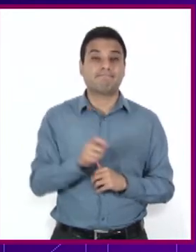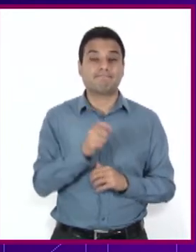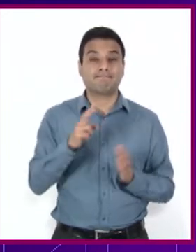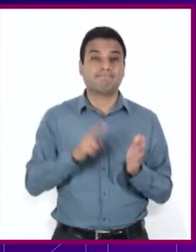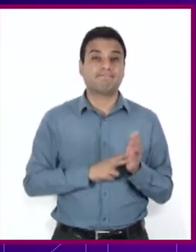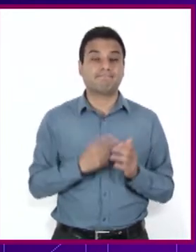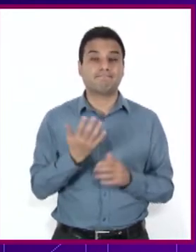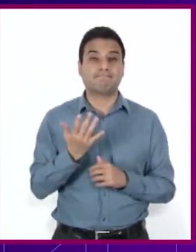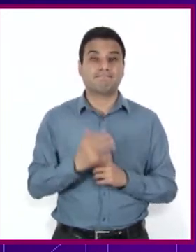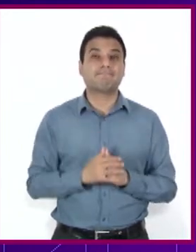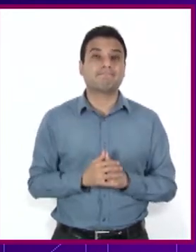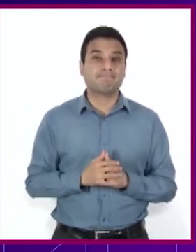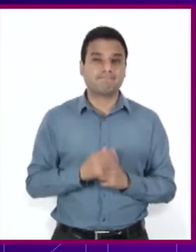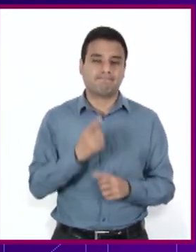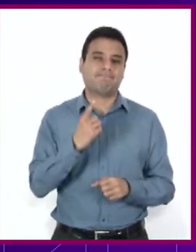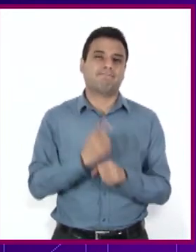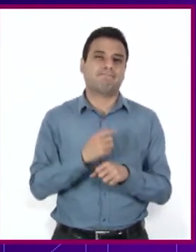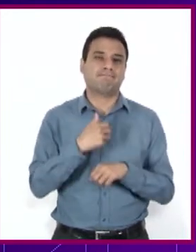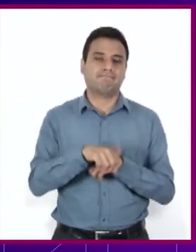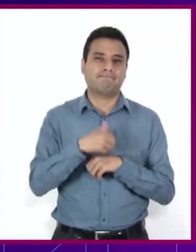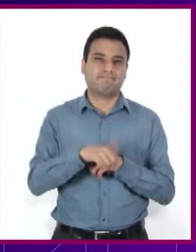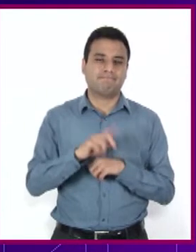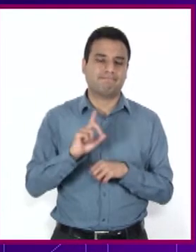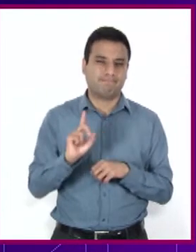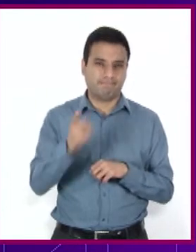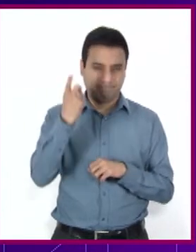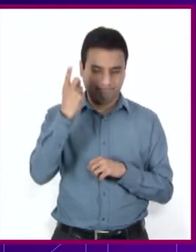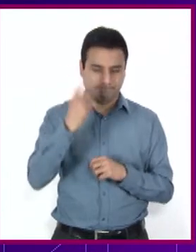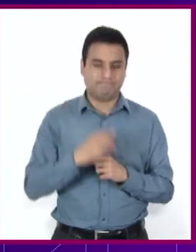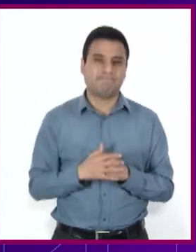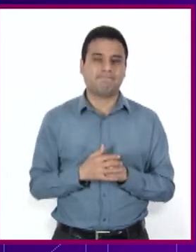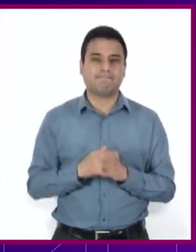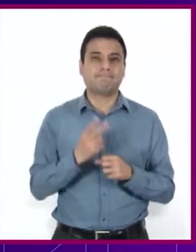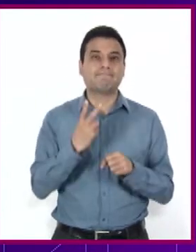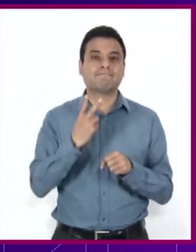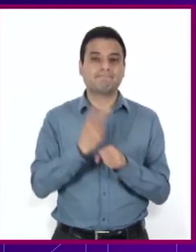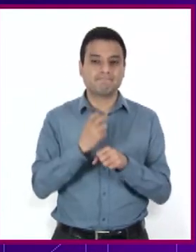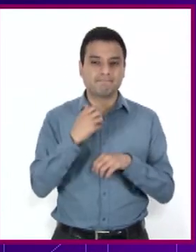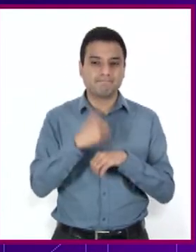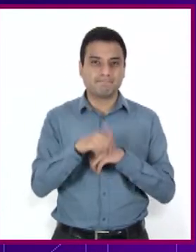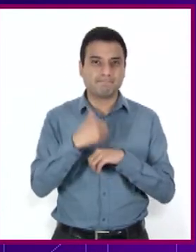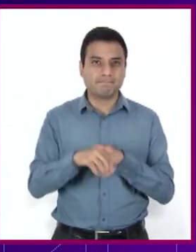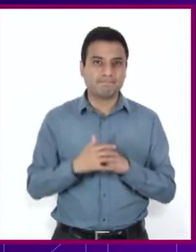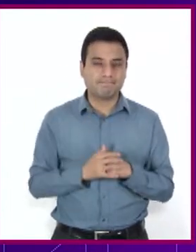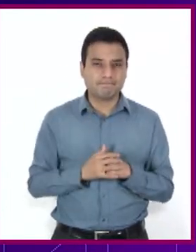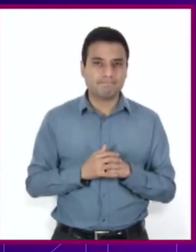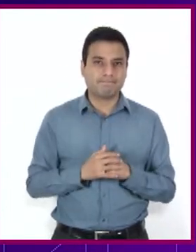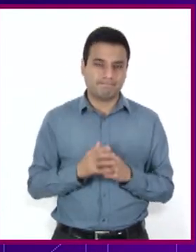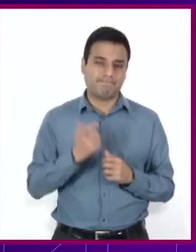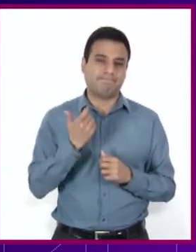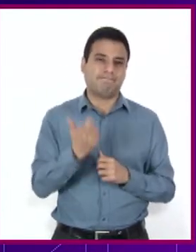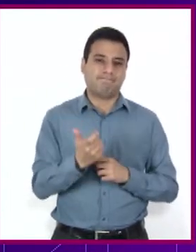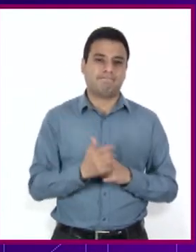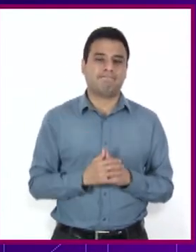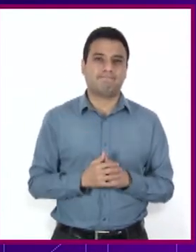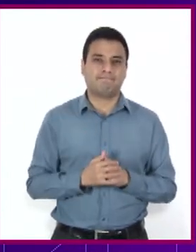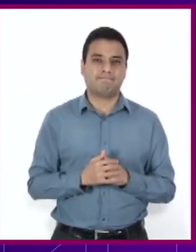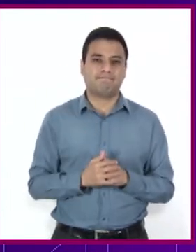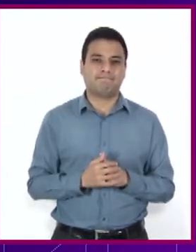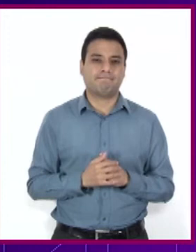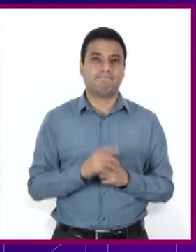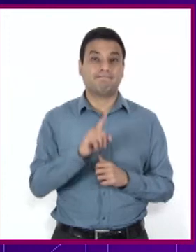100,2050, el primer valor de la coordenada representa los dólares y el segundo valor su equivalencia en pesos. Por lo